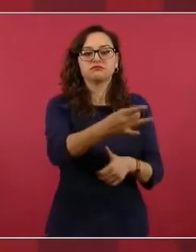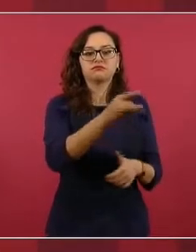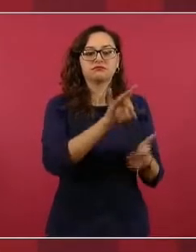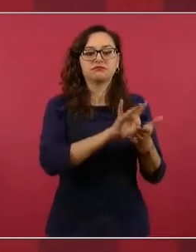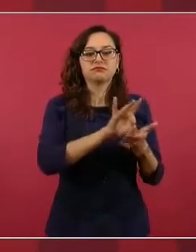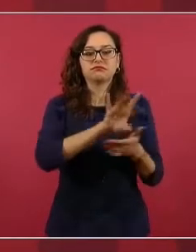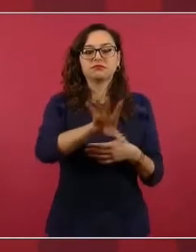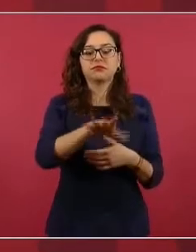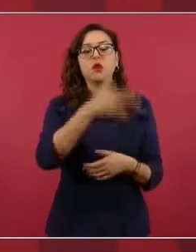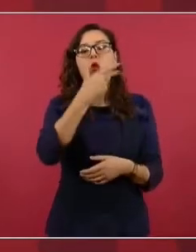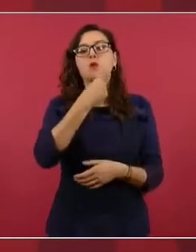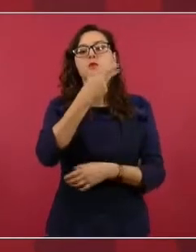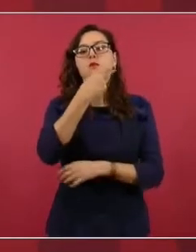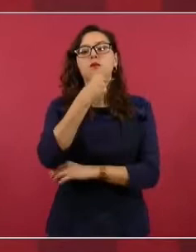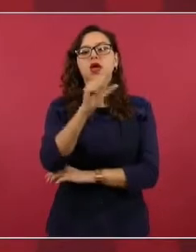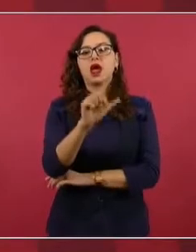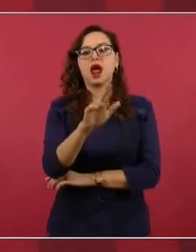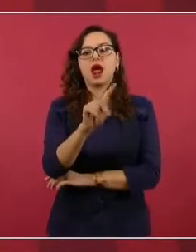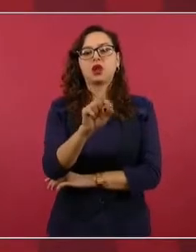Arturo Sarucán.